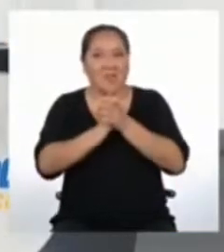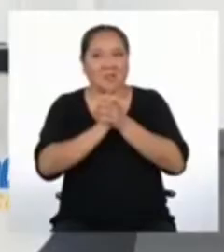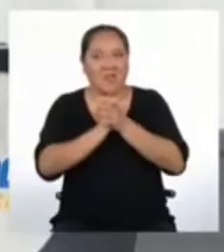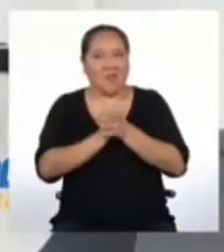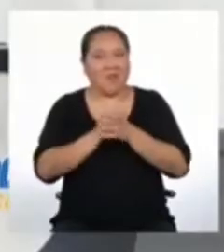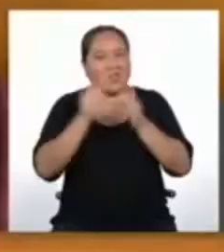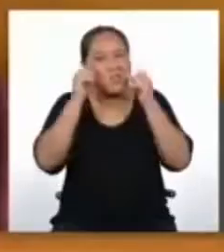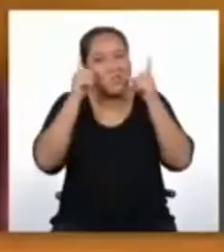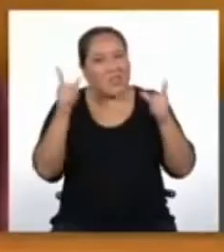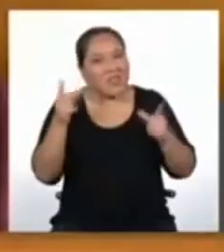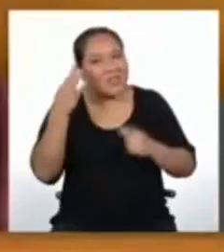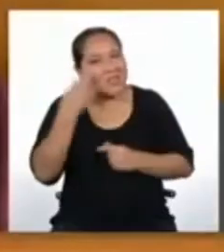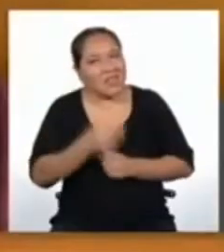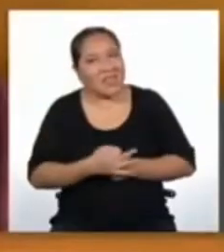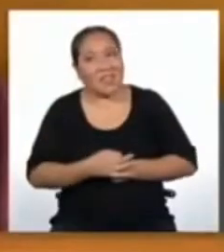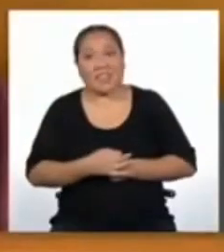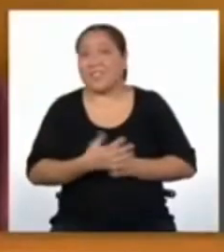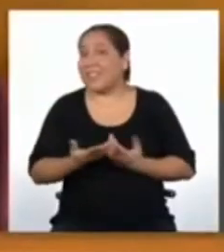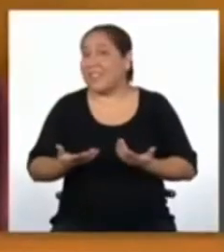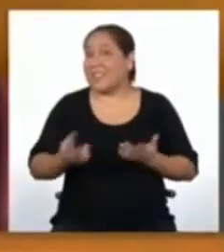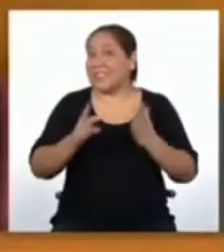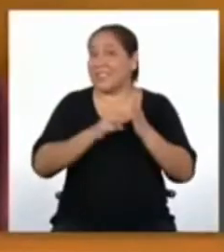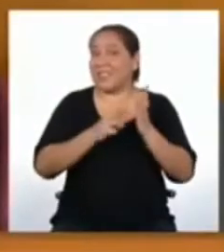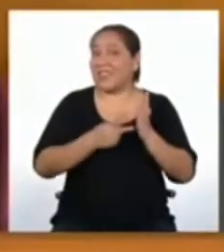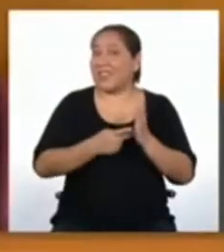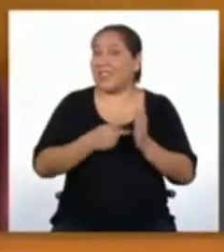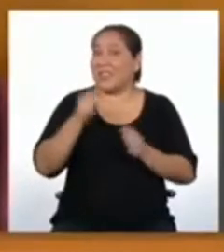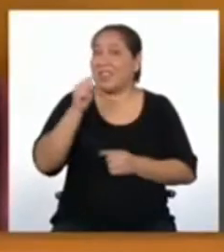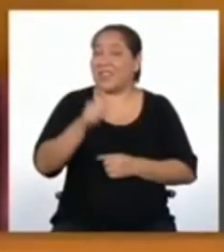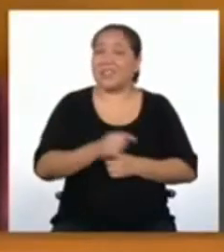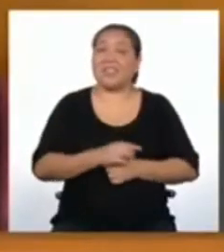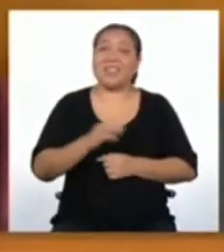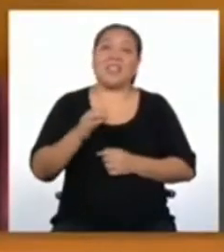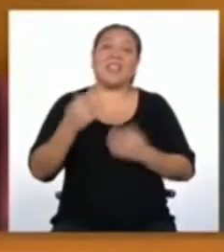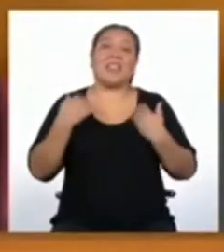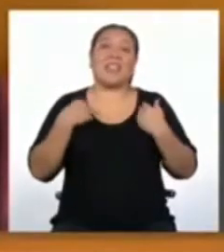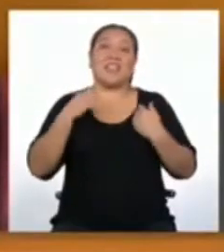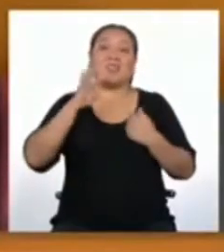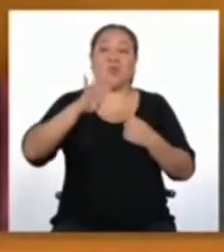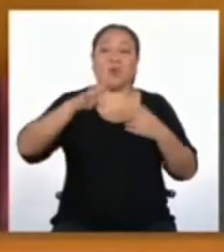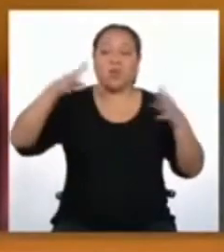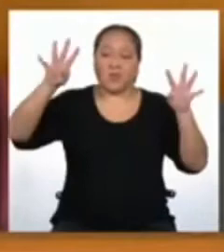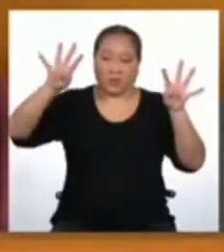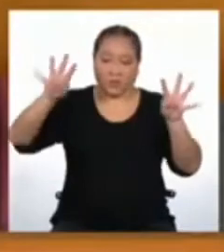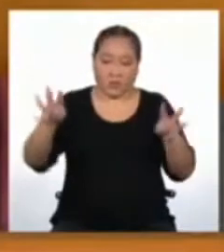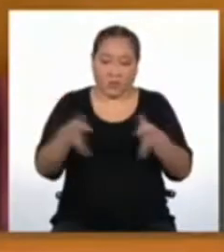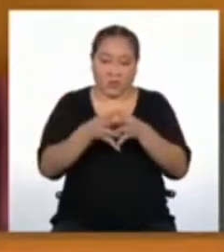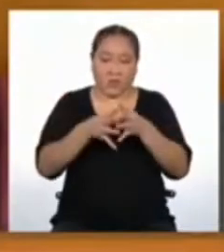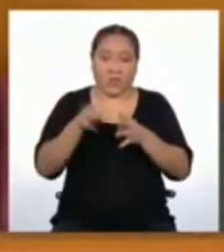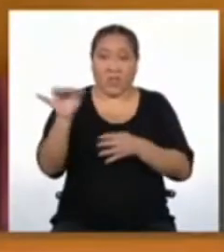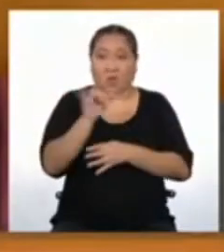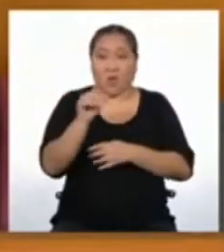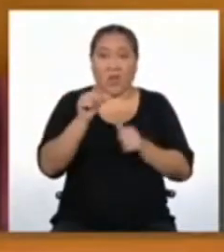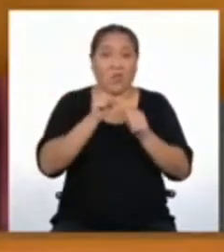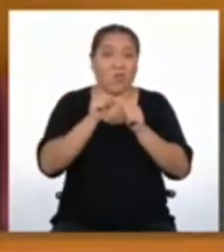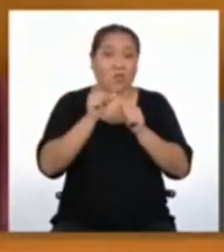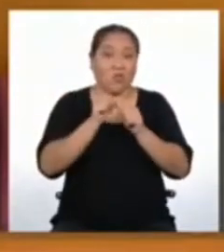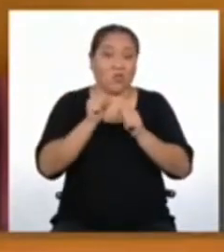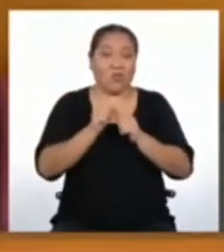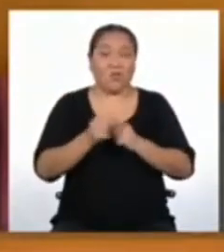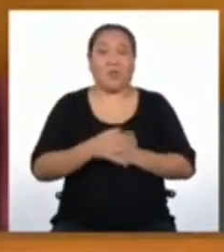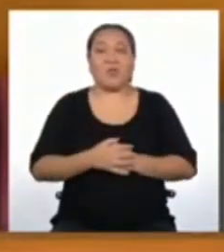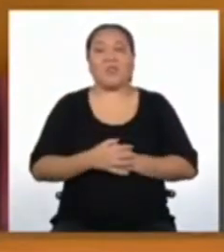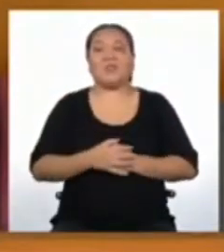qué increíble, ¿no? Entonces, si tienes 4 parejas que equivalen a lo mismo, solo sería